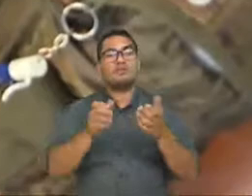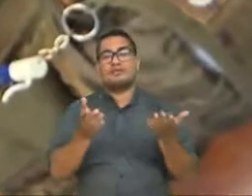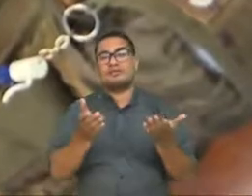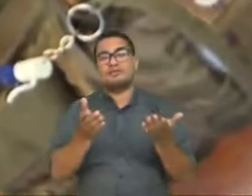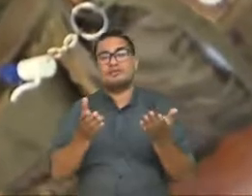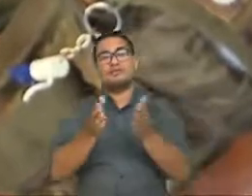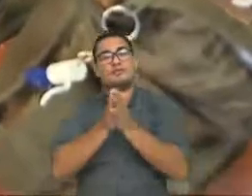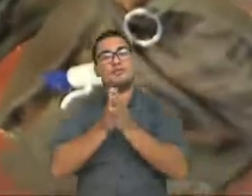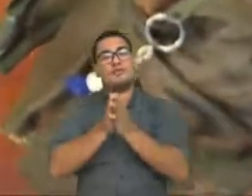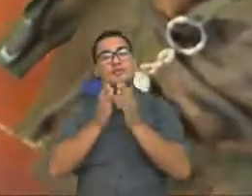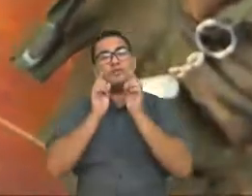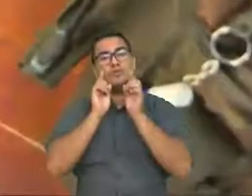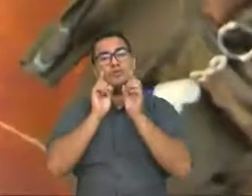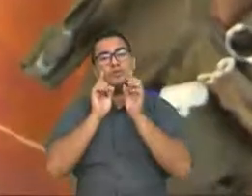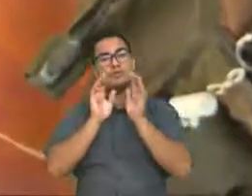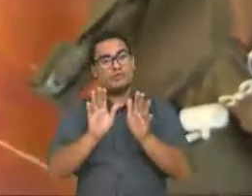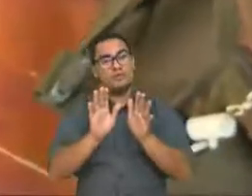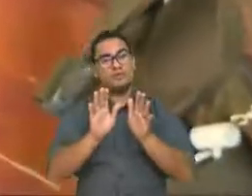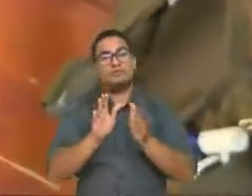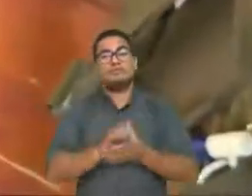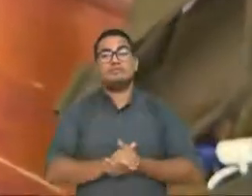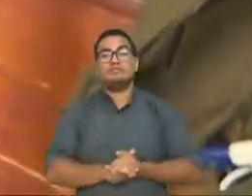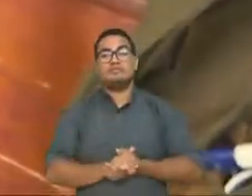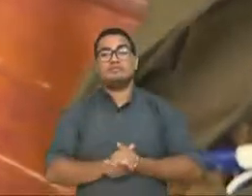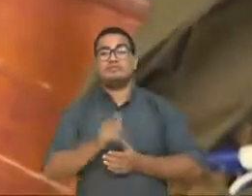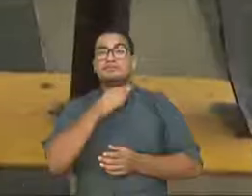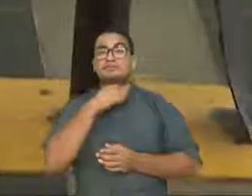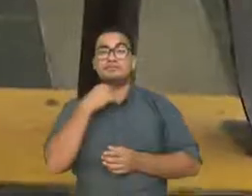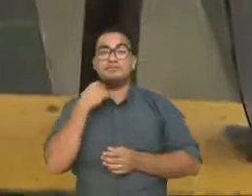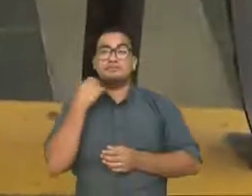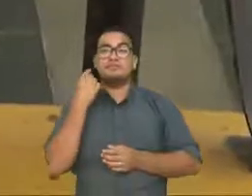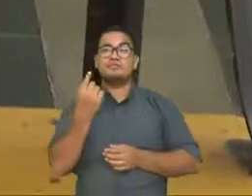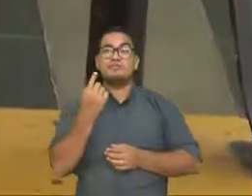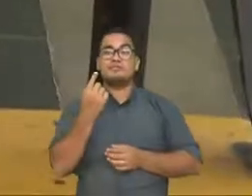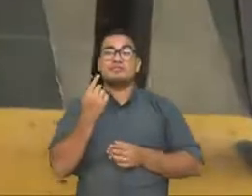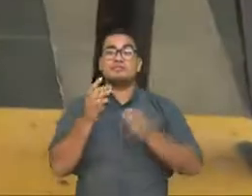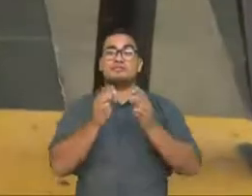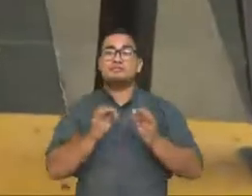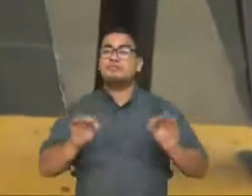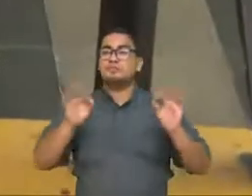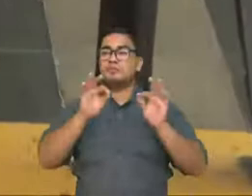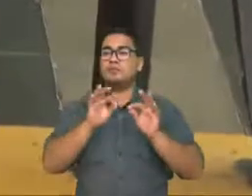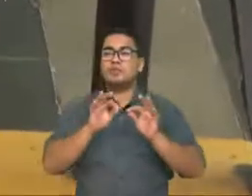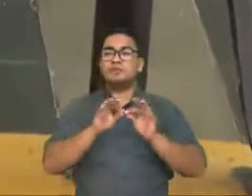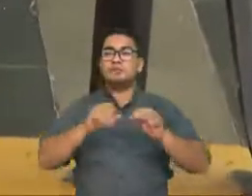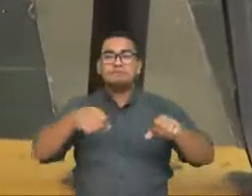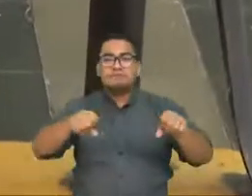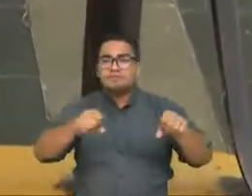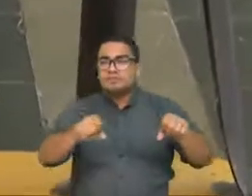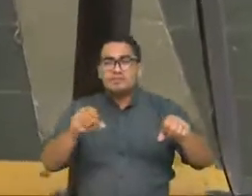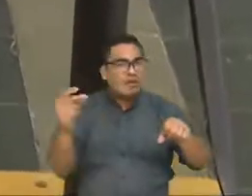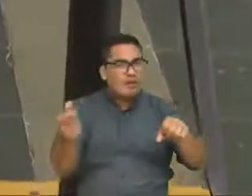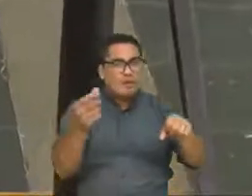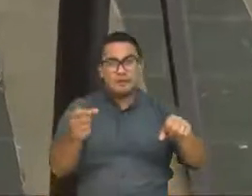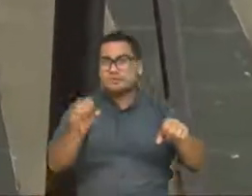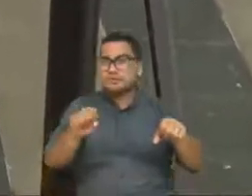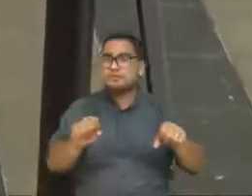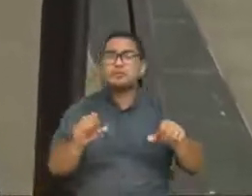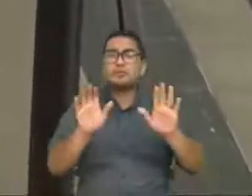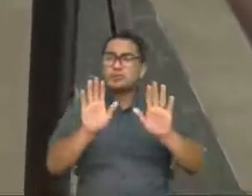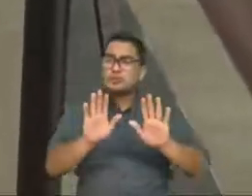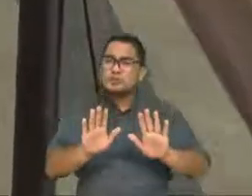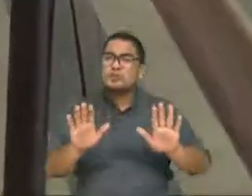sean más precavidos, que la verdad es que hay que llegar al destino, pero no con la rapidez que lo queremos